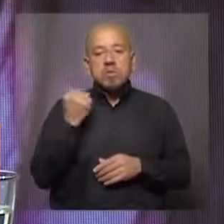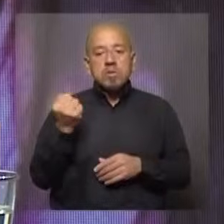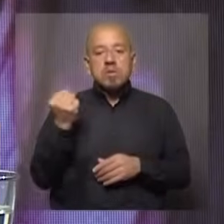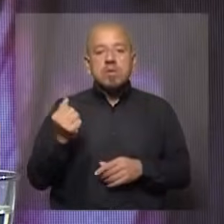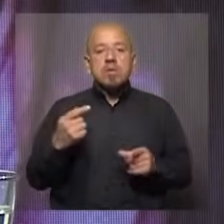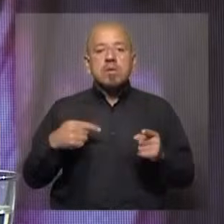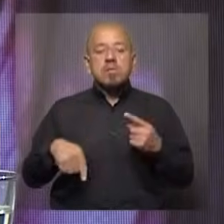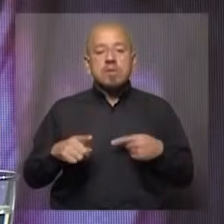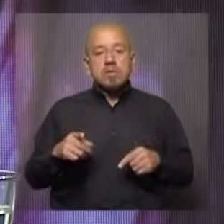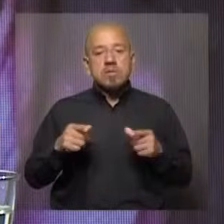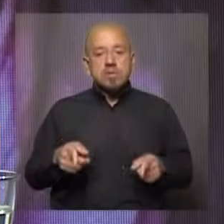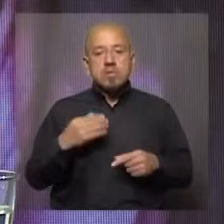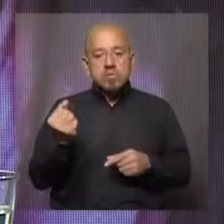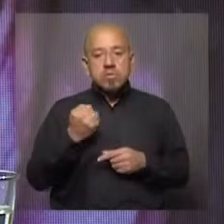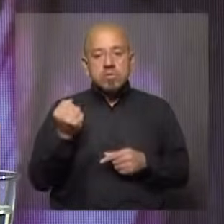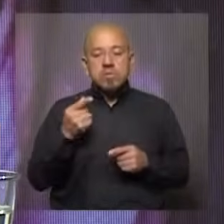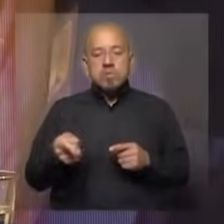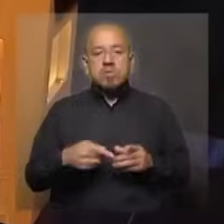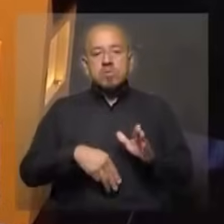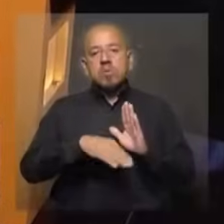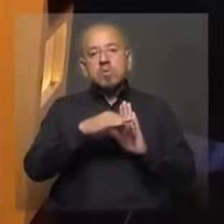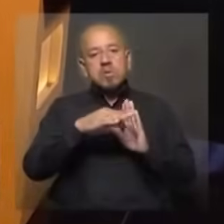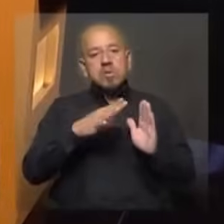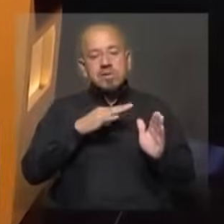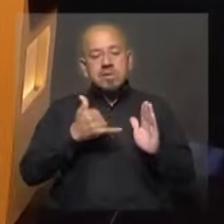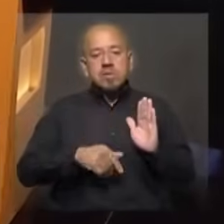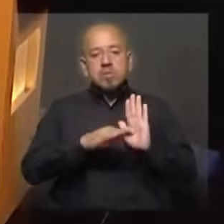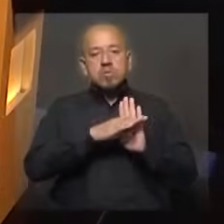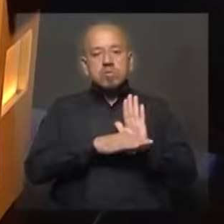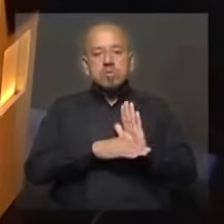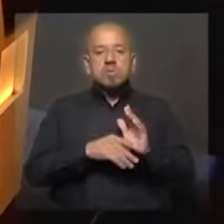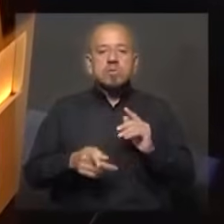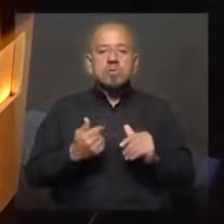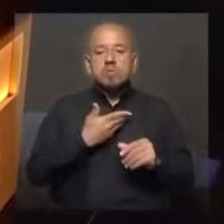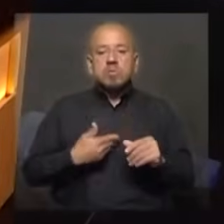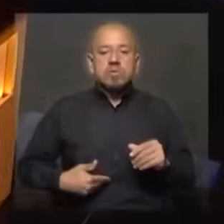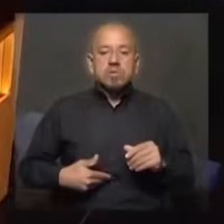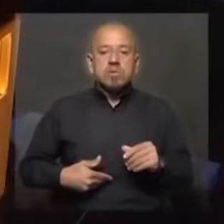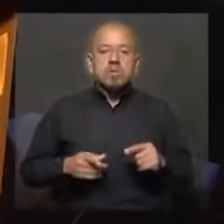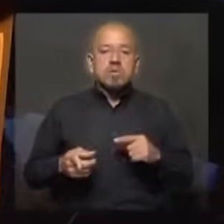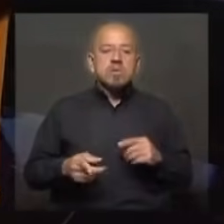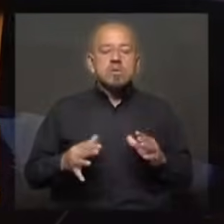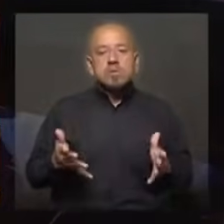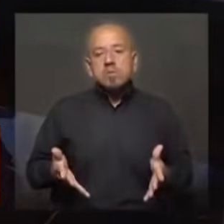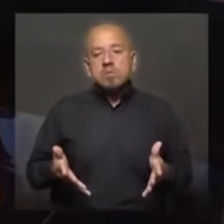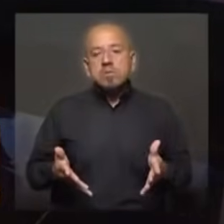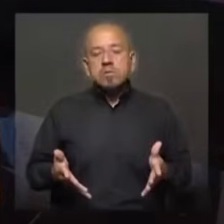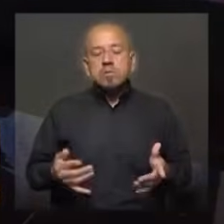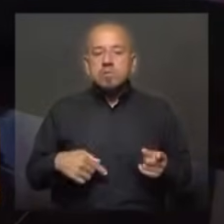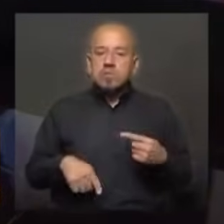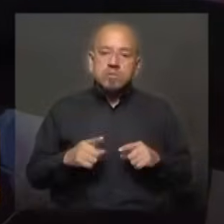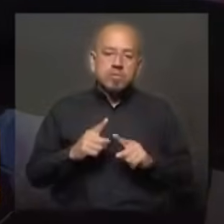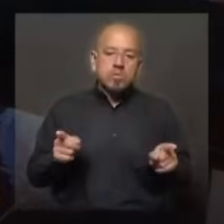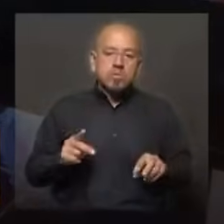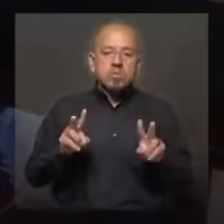eso es muy importante tener un programa y saber llevarlo adelante. Gobernar bien o gobernar mal no es un